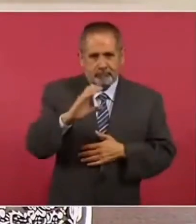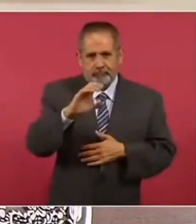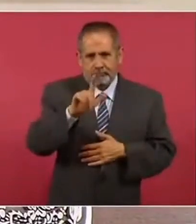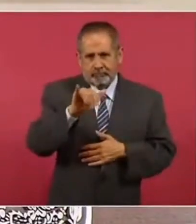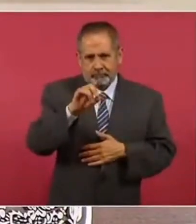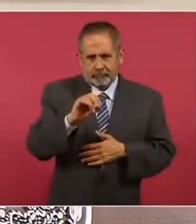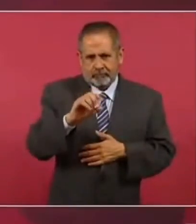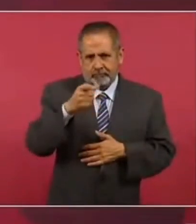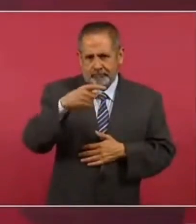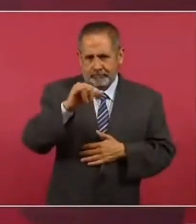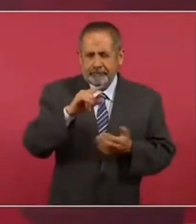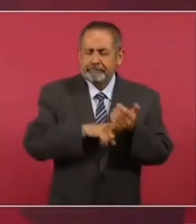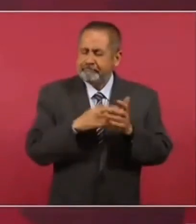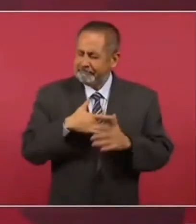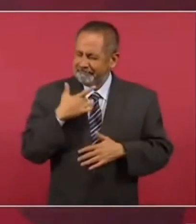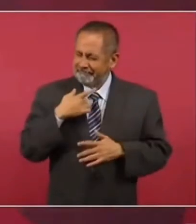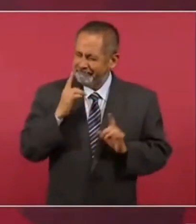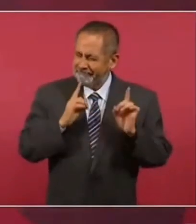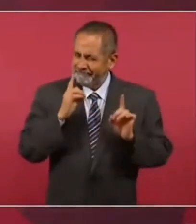González